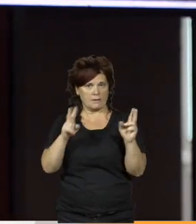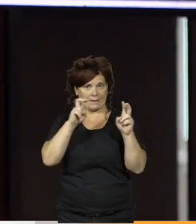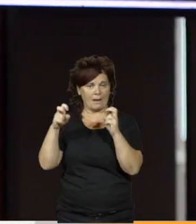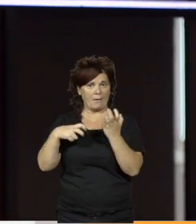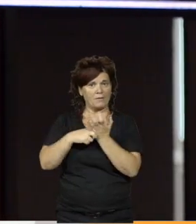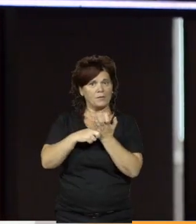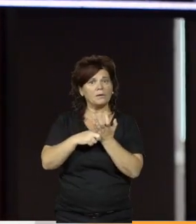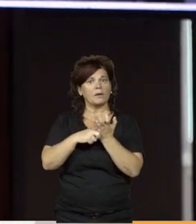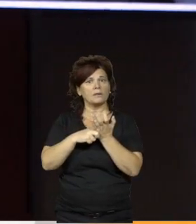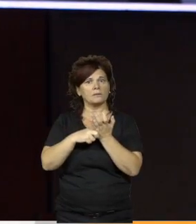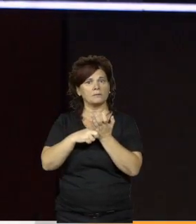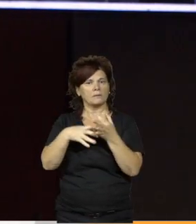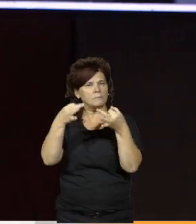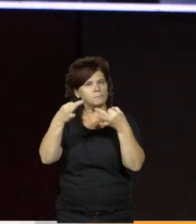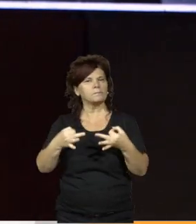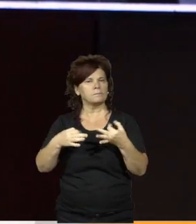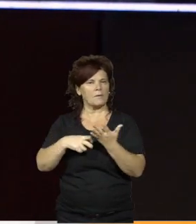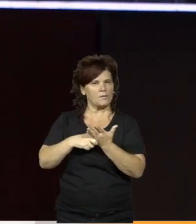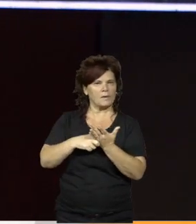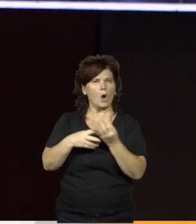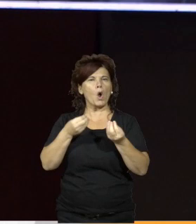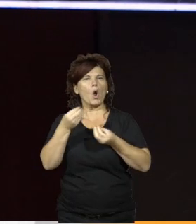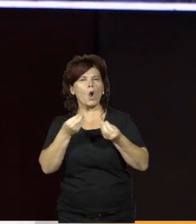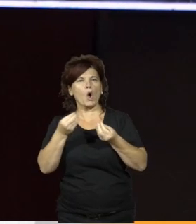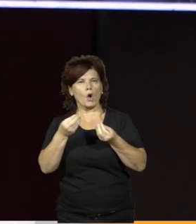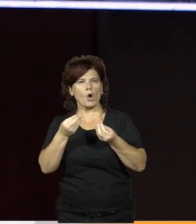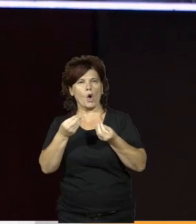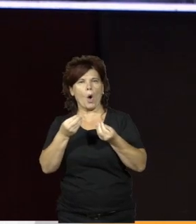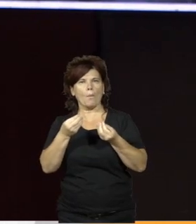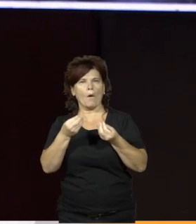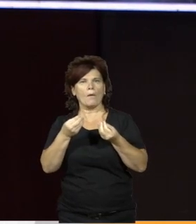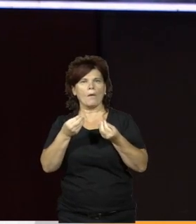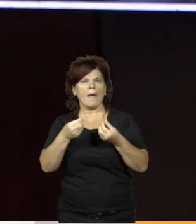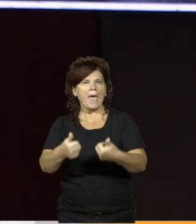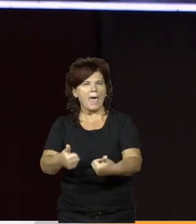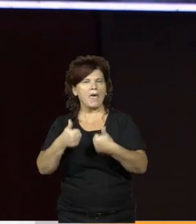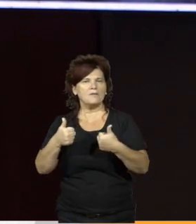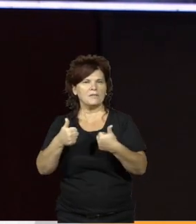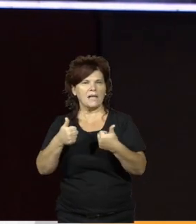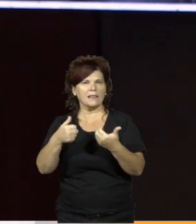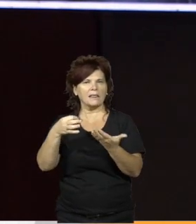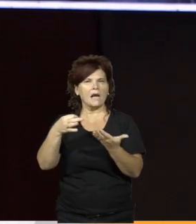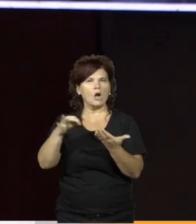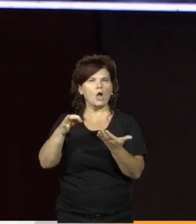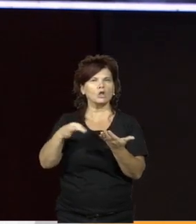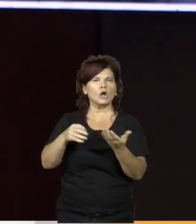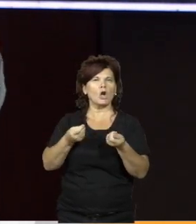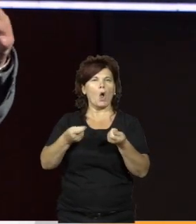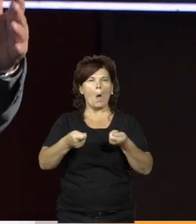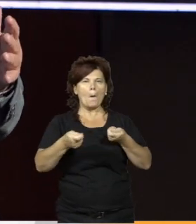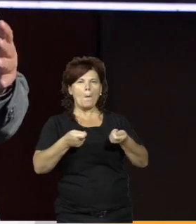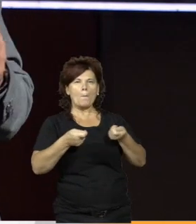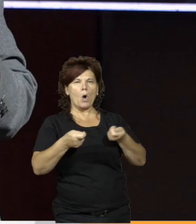el tema de la eficiencia de la fiscalización. ¿Cómo establecemos un control eficiente? ¿Qué significa control eficiente?